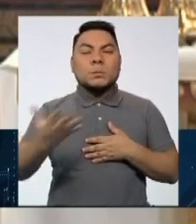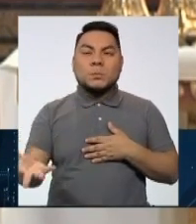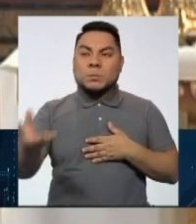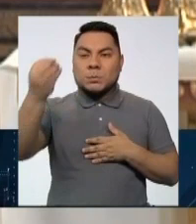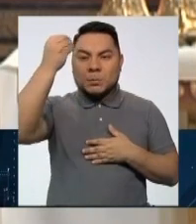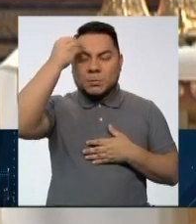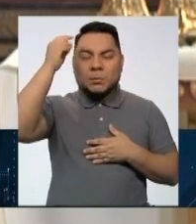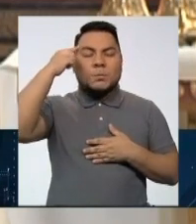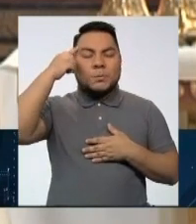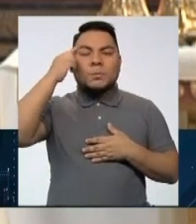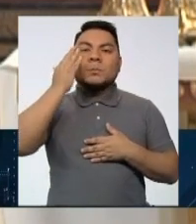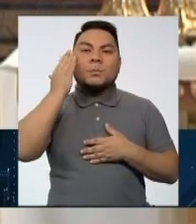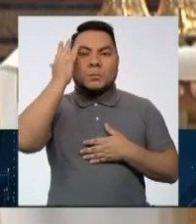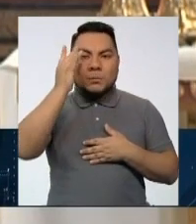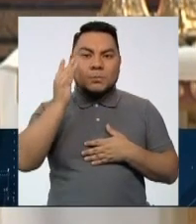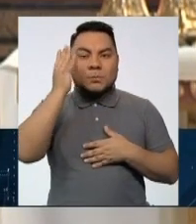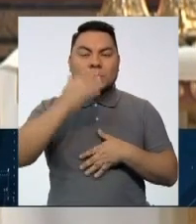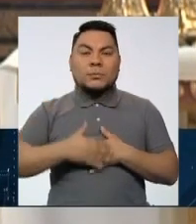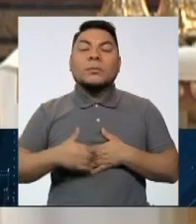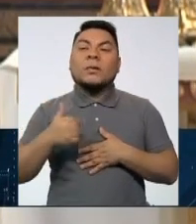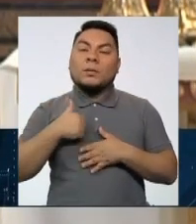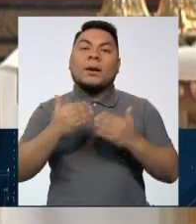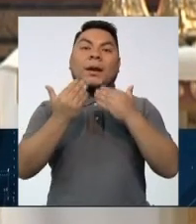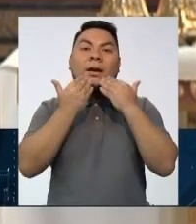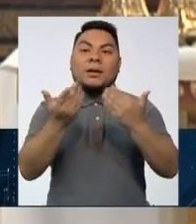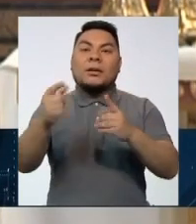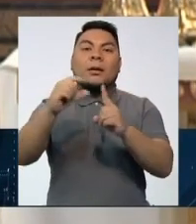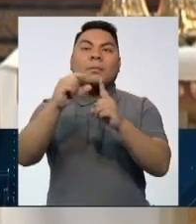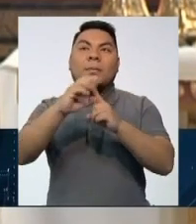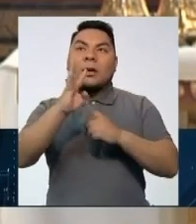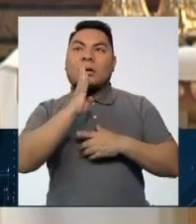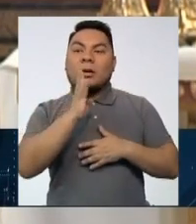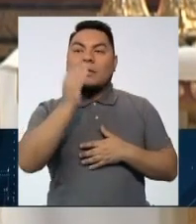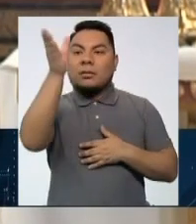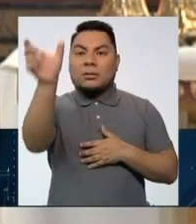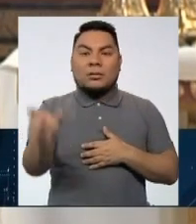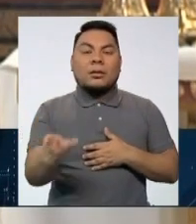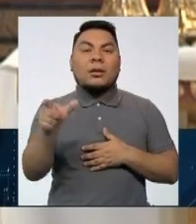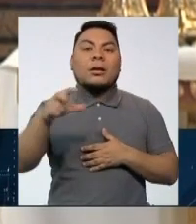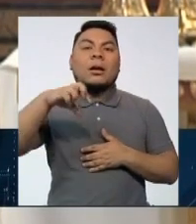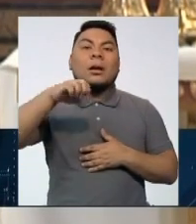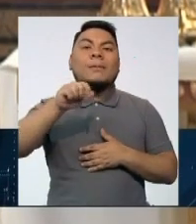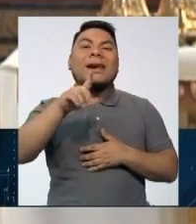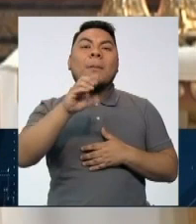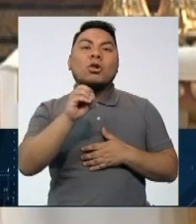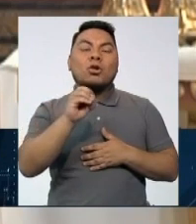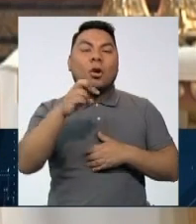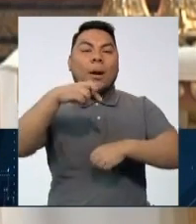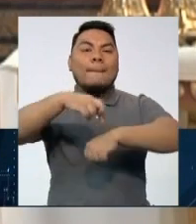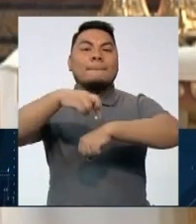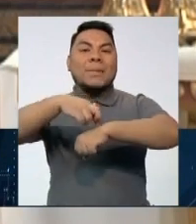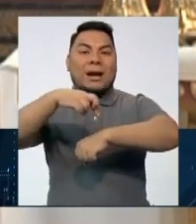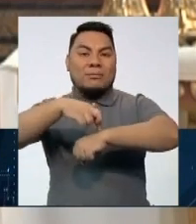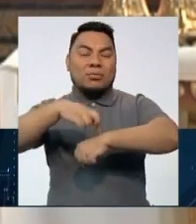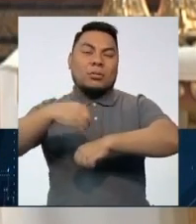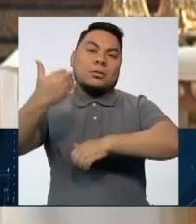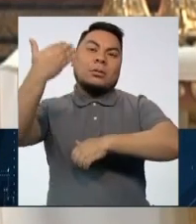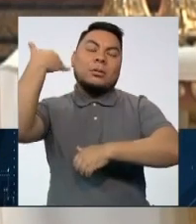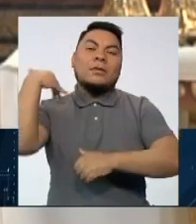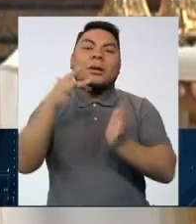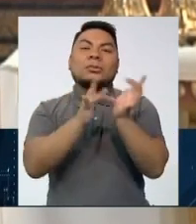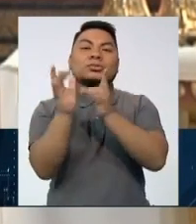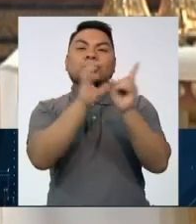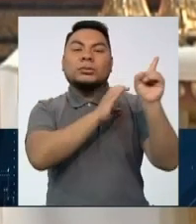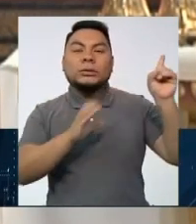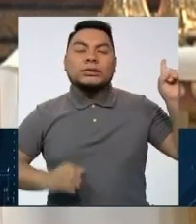personal, agradezco con las palabras de Pablo a Cristo Jesús nuestro Señor, que